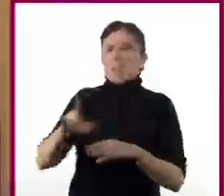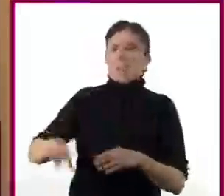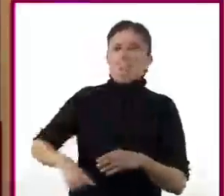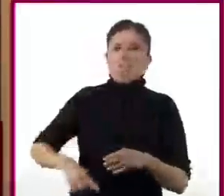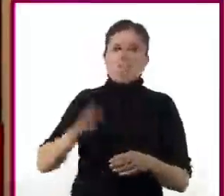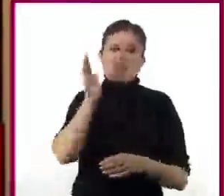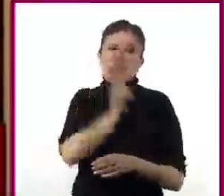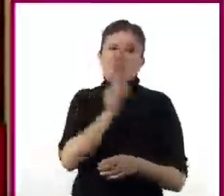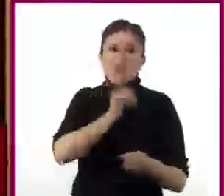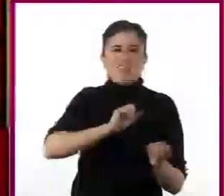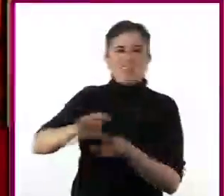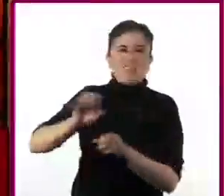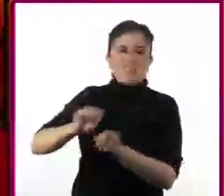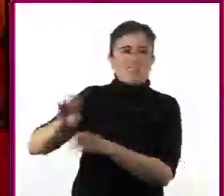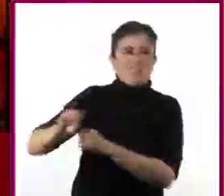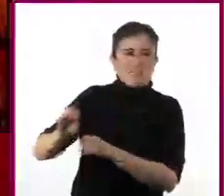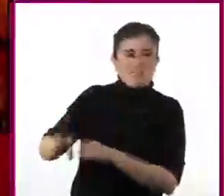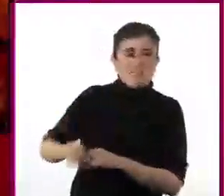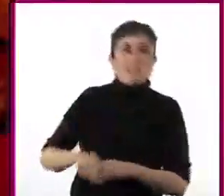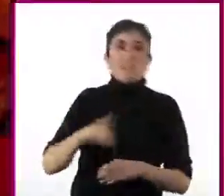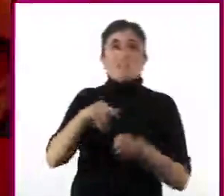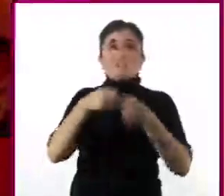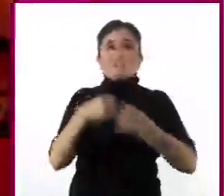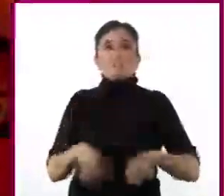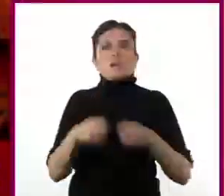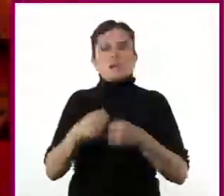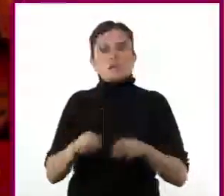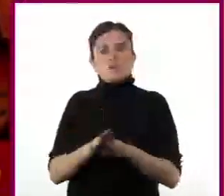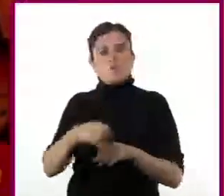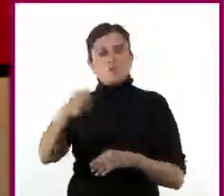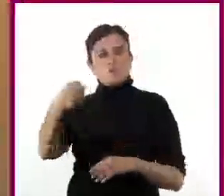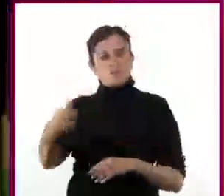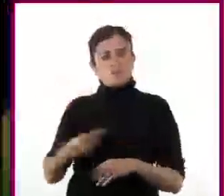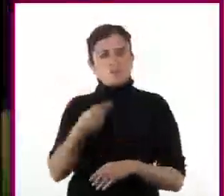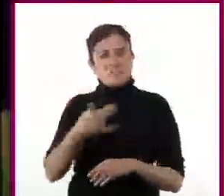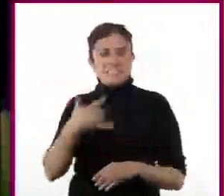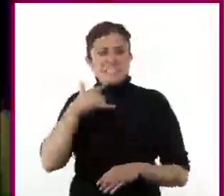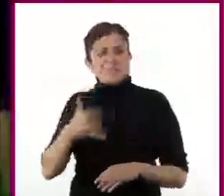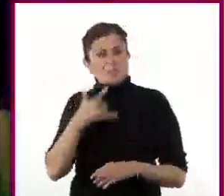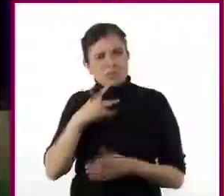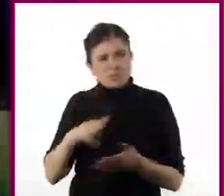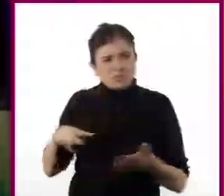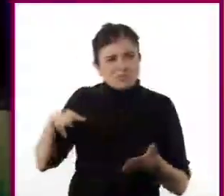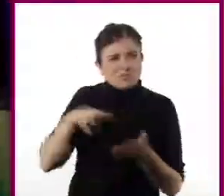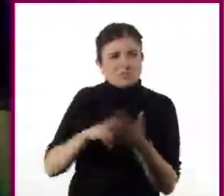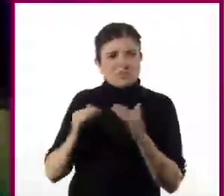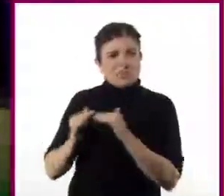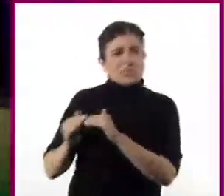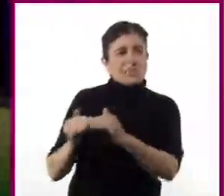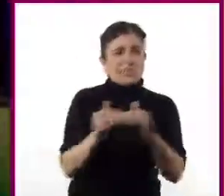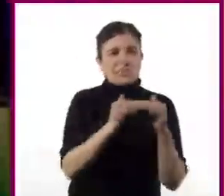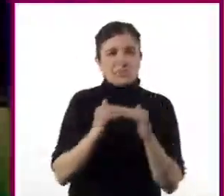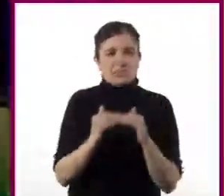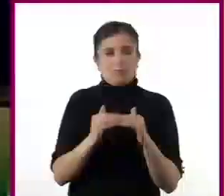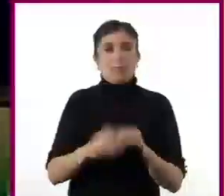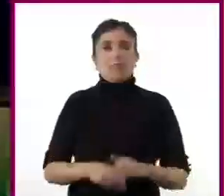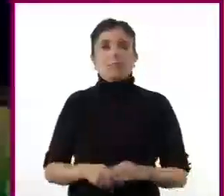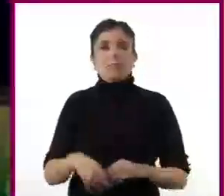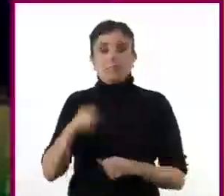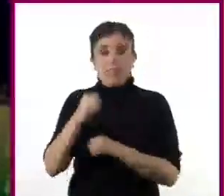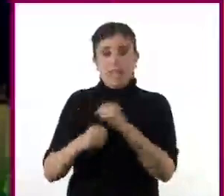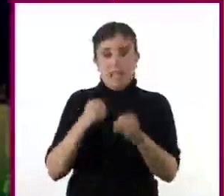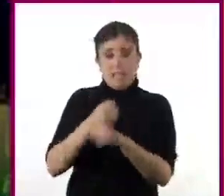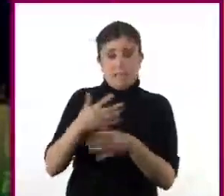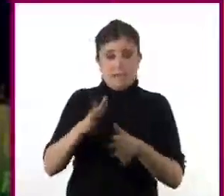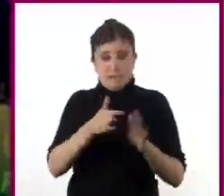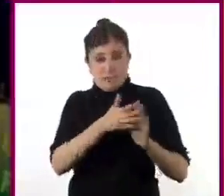gubernamentales y administrativos de influencia y a perder sus privilegios. Luchaban por mantener su estatus intacto. Durante los años que